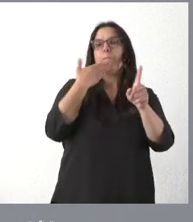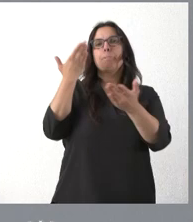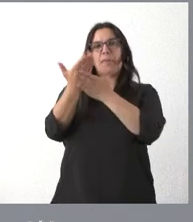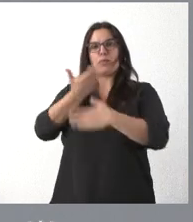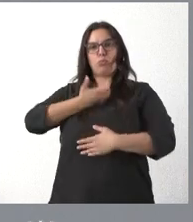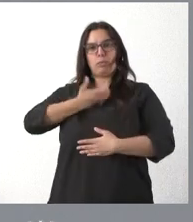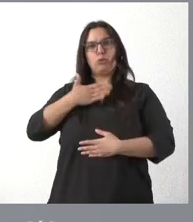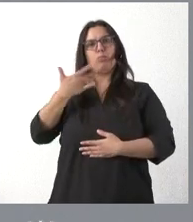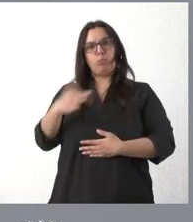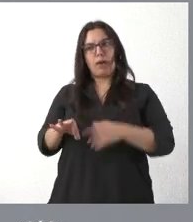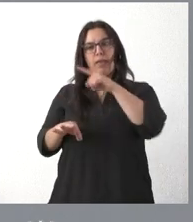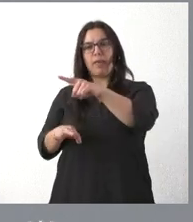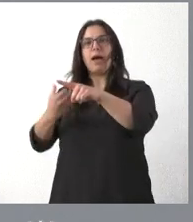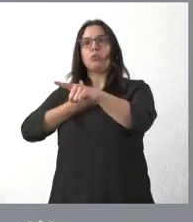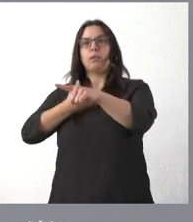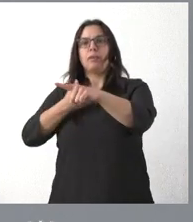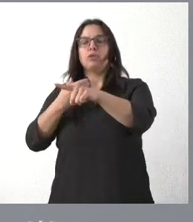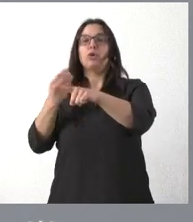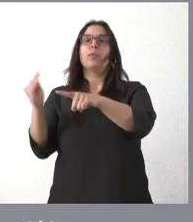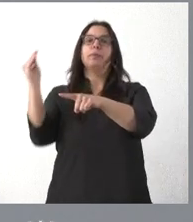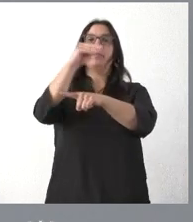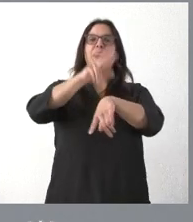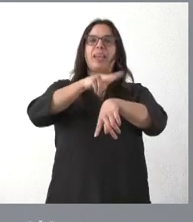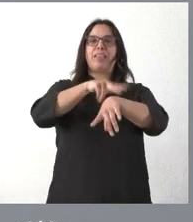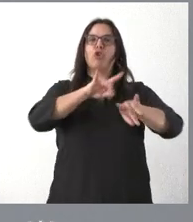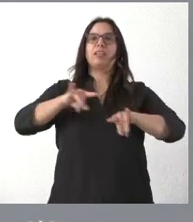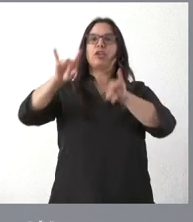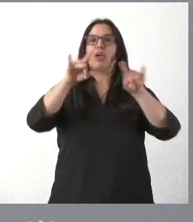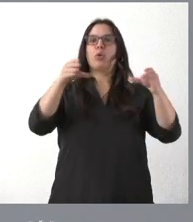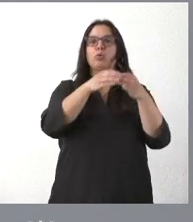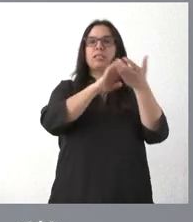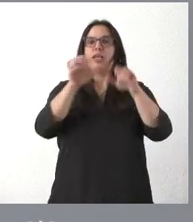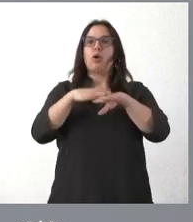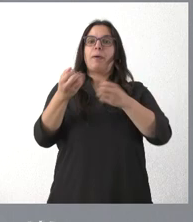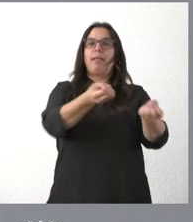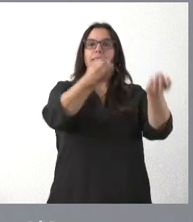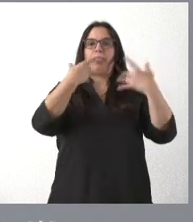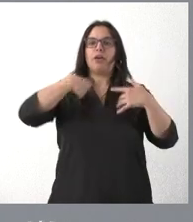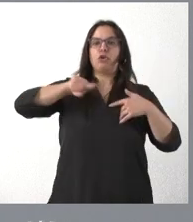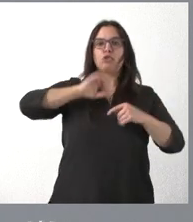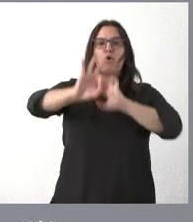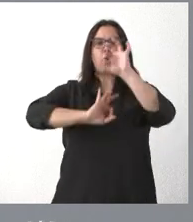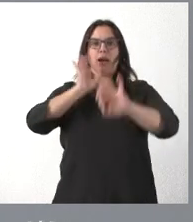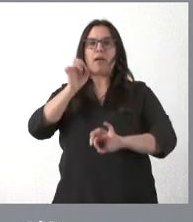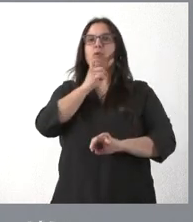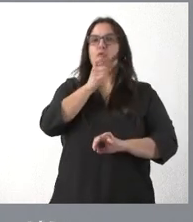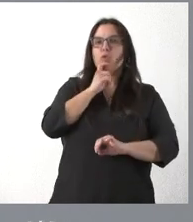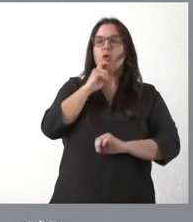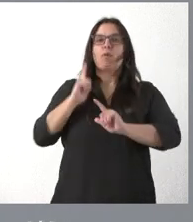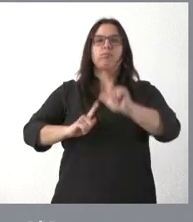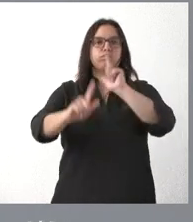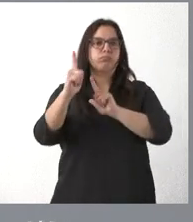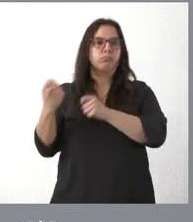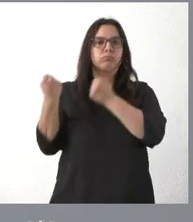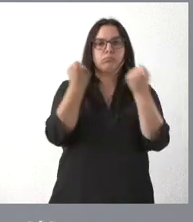ayuntamiento que el ayuntamiento se dirigirá a la delegación territorial de la junta de Castilla y León para informarnos y para promover la disposición de